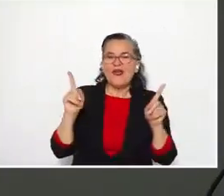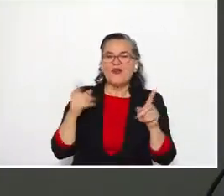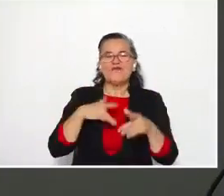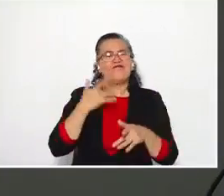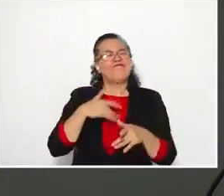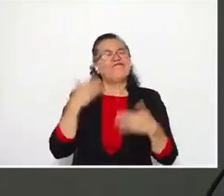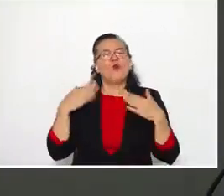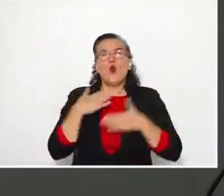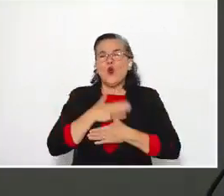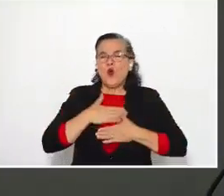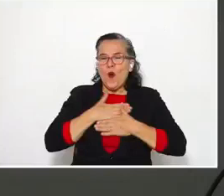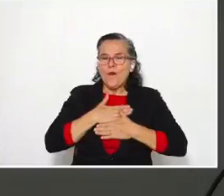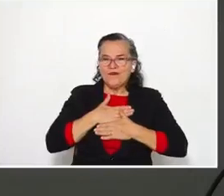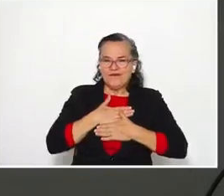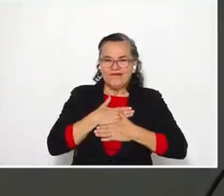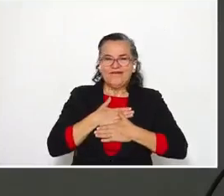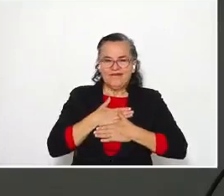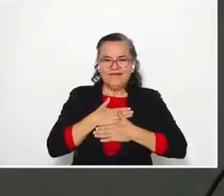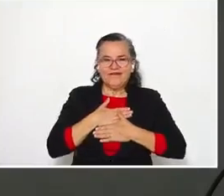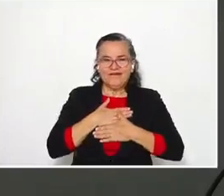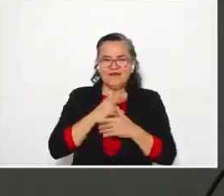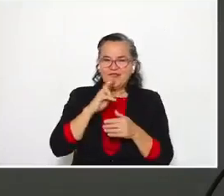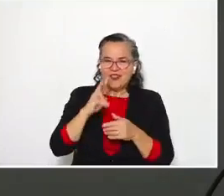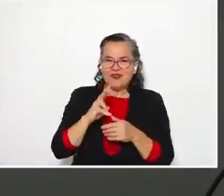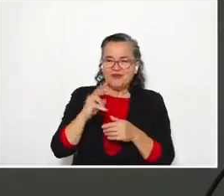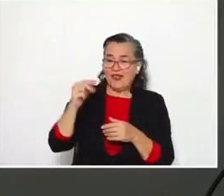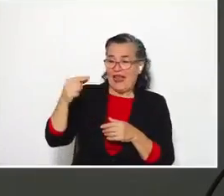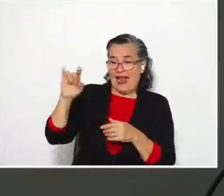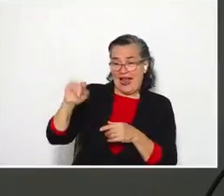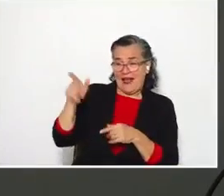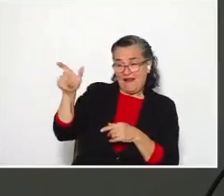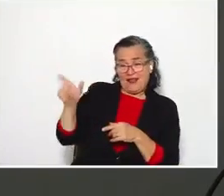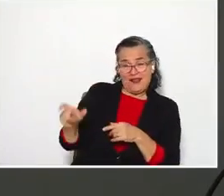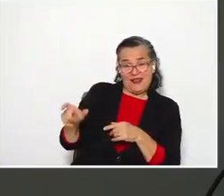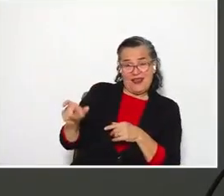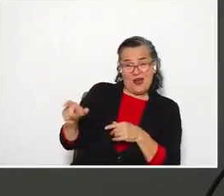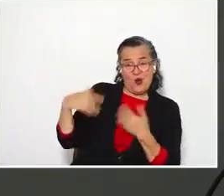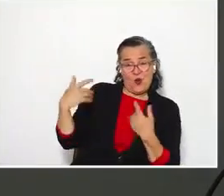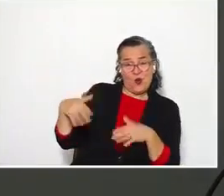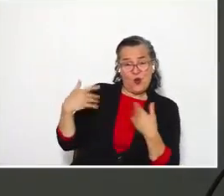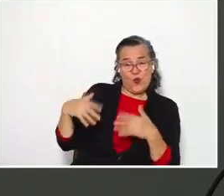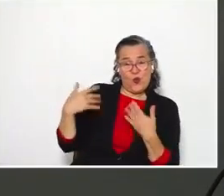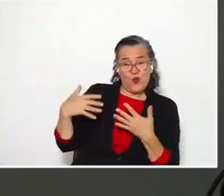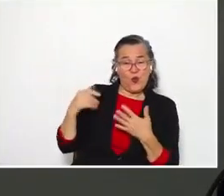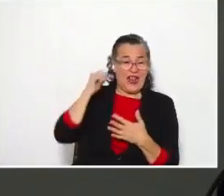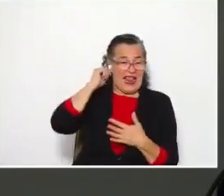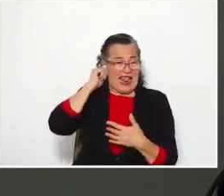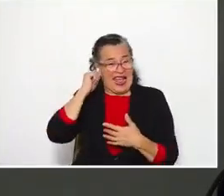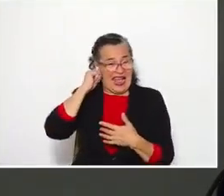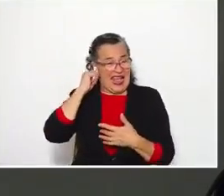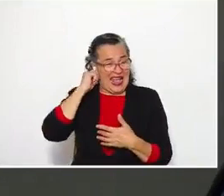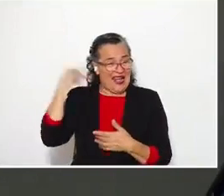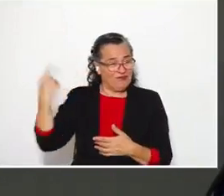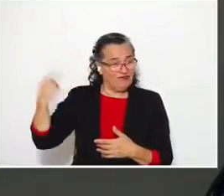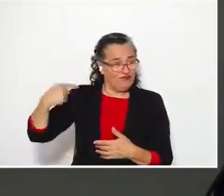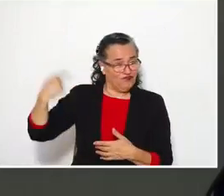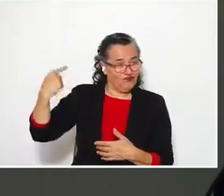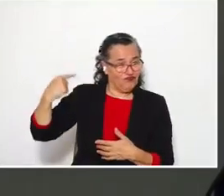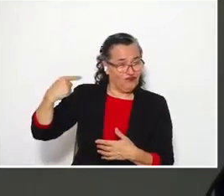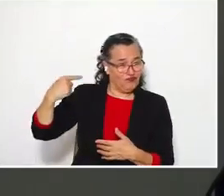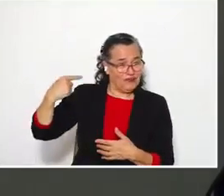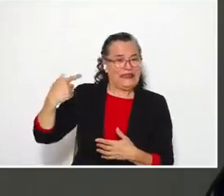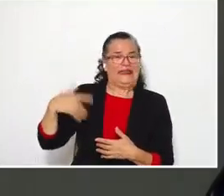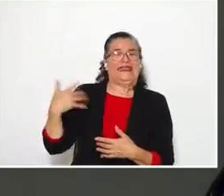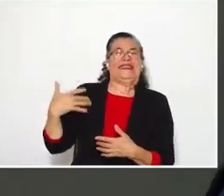siento muy complacido de que don Gabriel, a pesar de que dolió el jalón de orejas, valió la